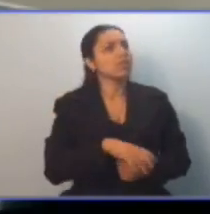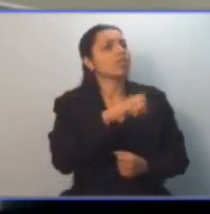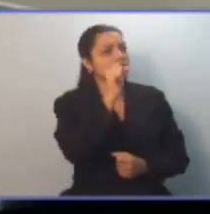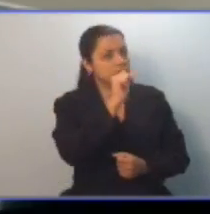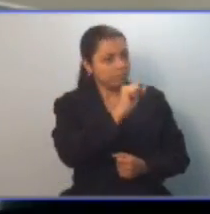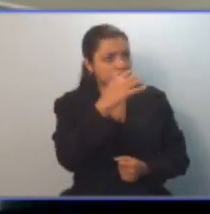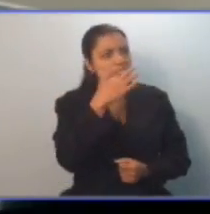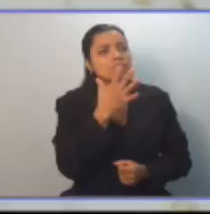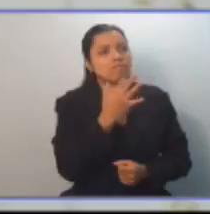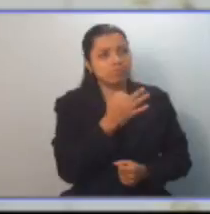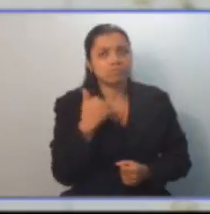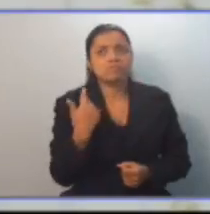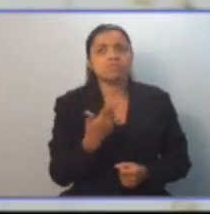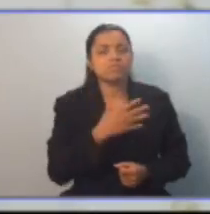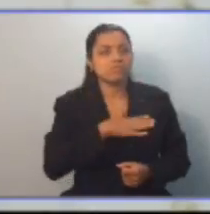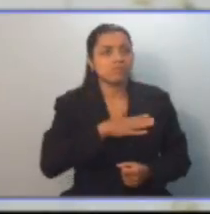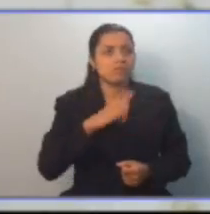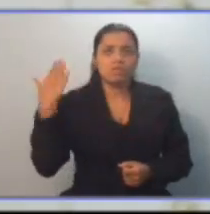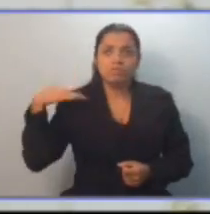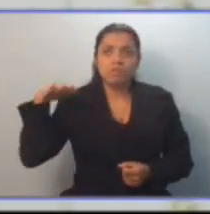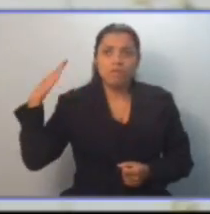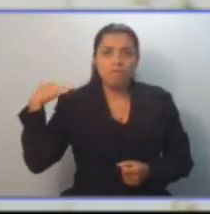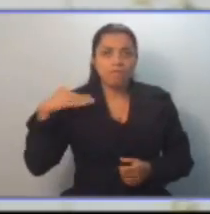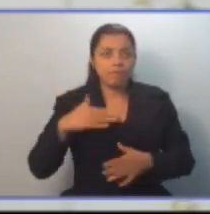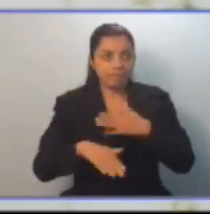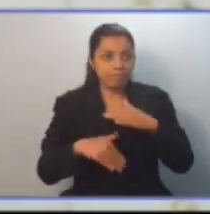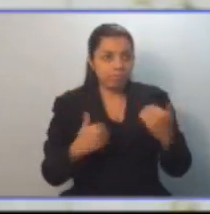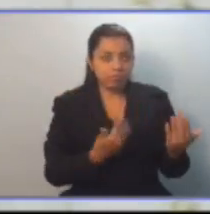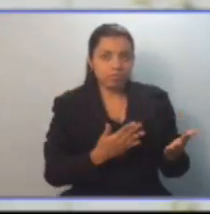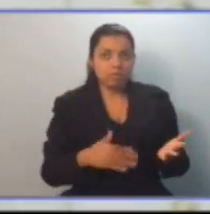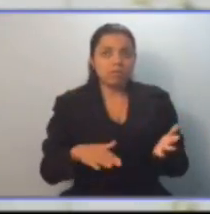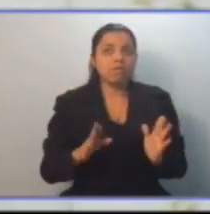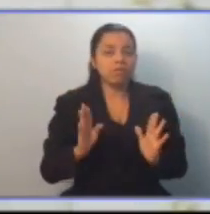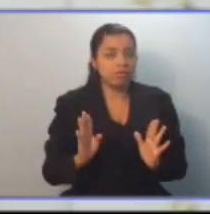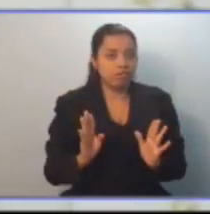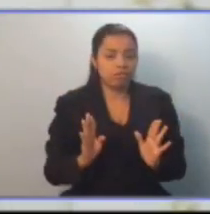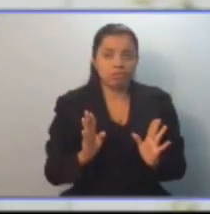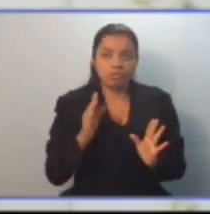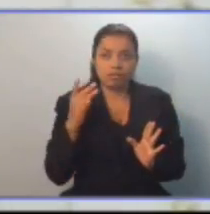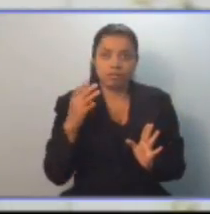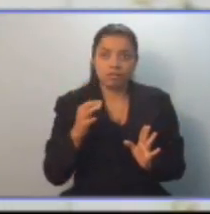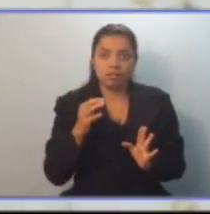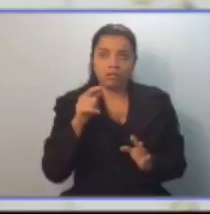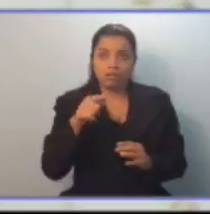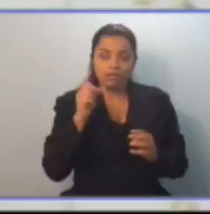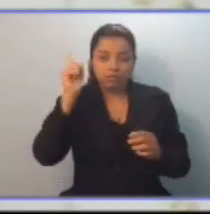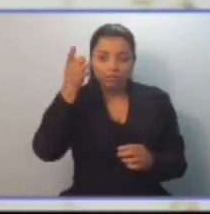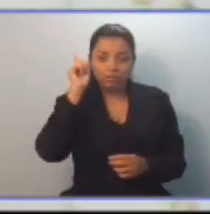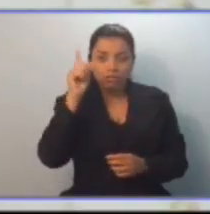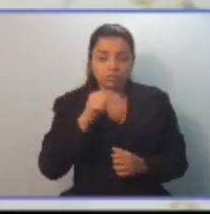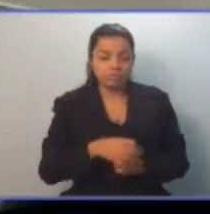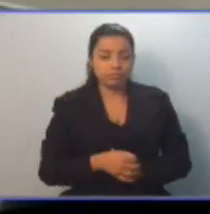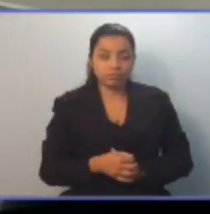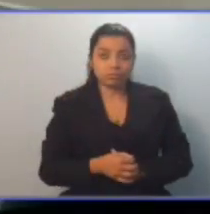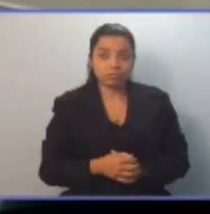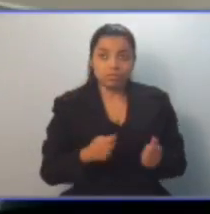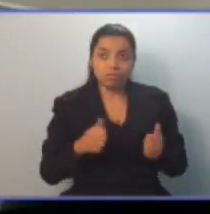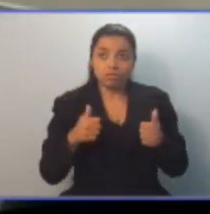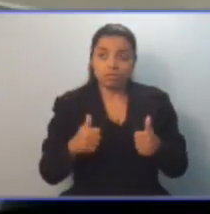primordialmente sí, aunque también tengo experiencia en la rama procesal civil porque soy profesor de dicha materia. Correcto. Ahora,